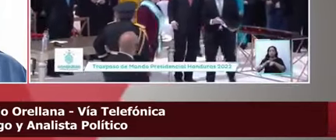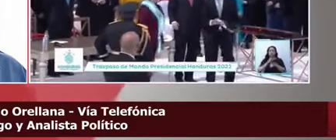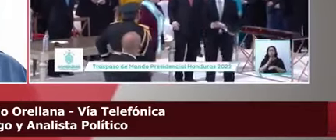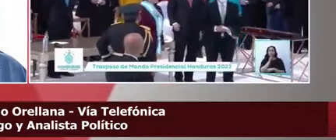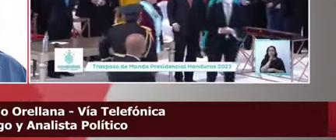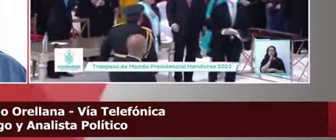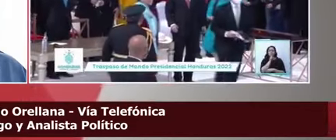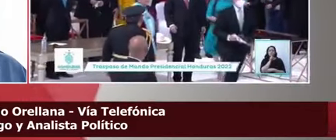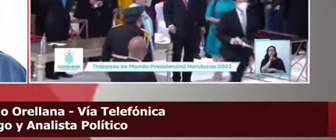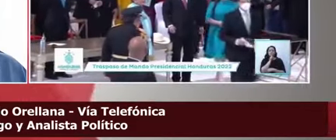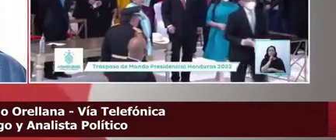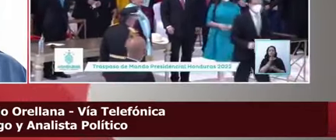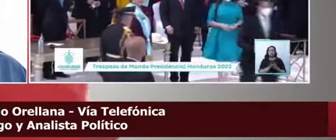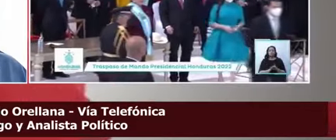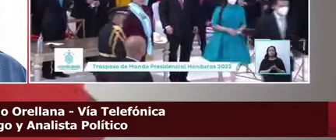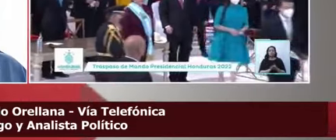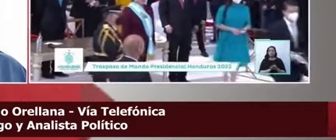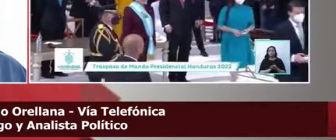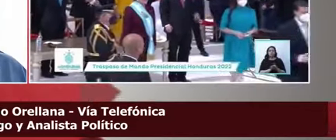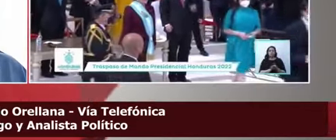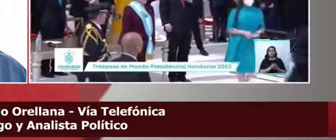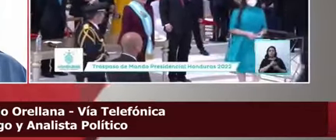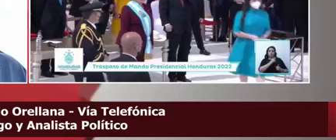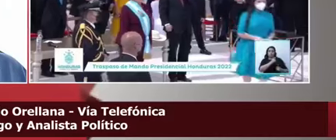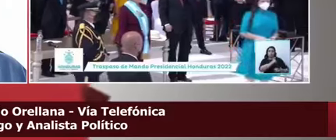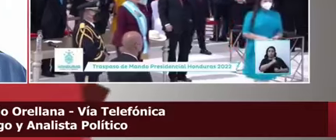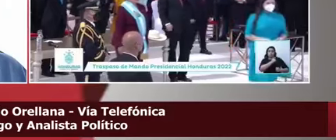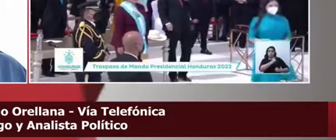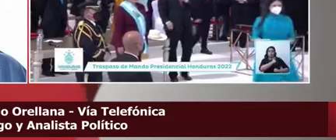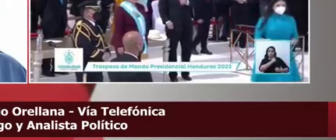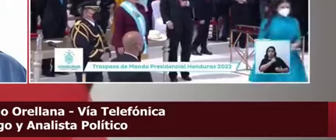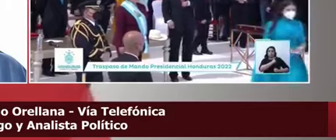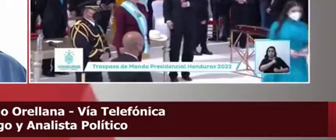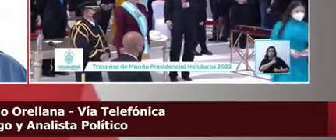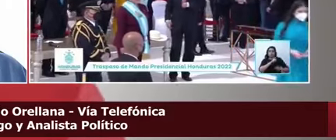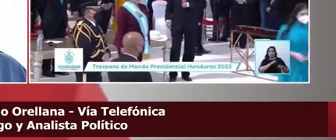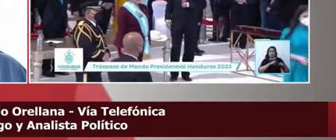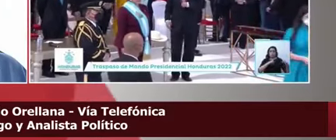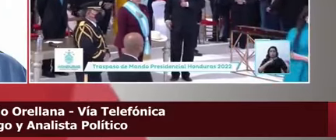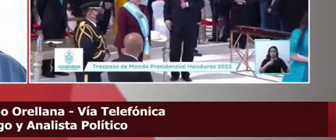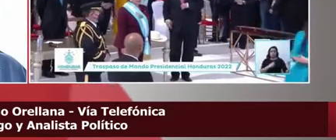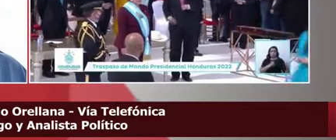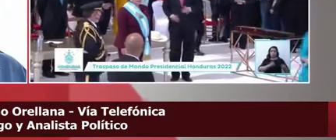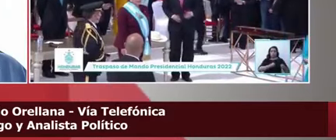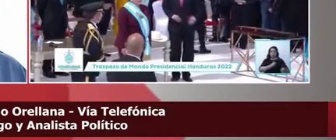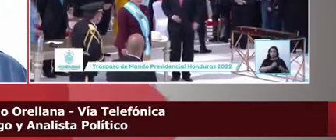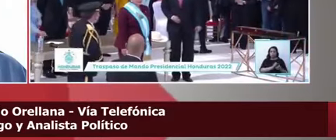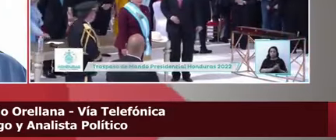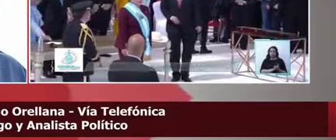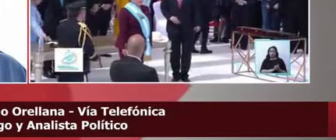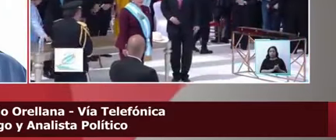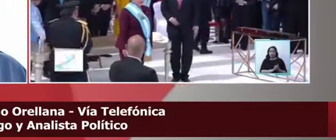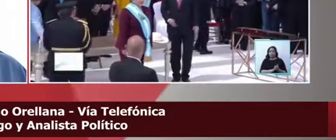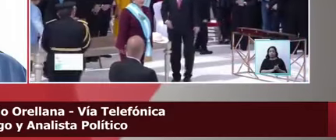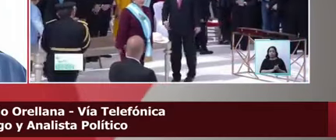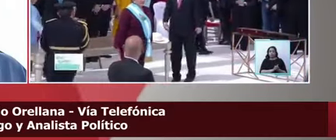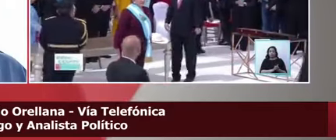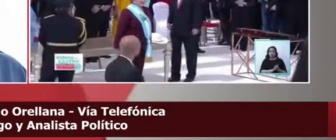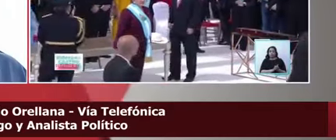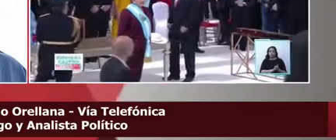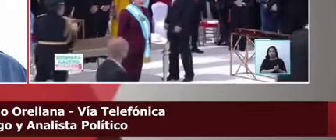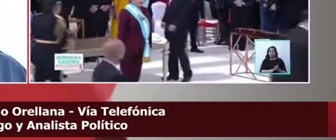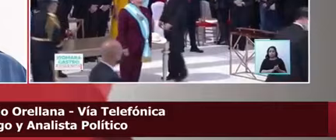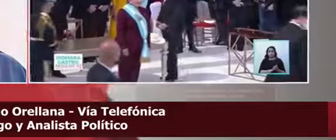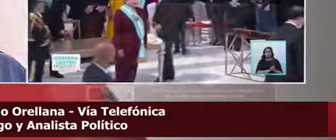Conversamos con Armando Orellana, sociólogo. Una de las debilidades. Y que en materia económica también hay que...